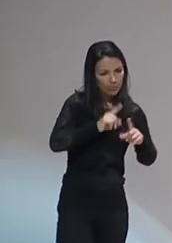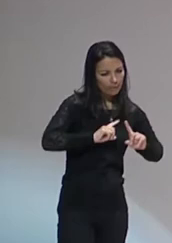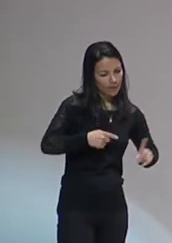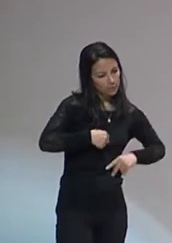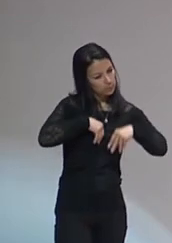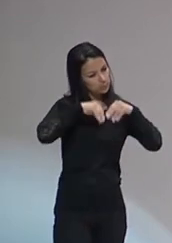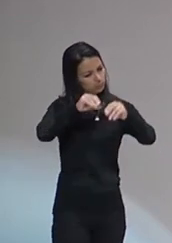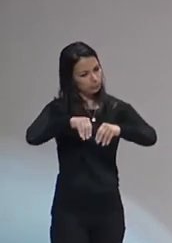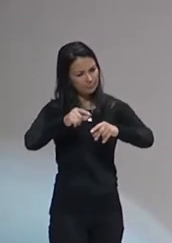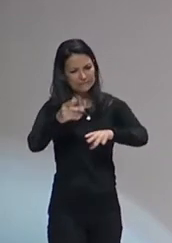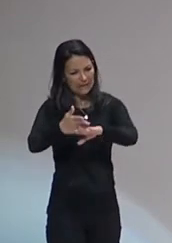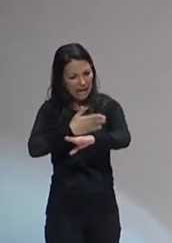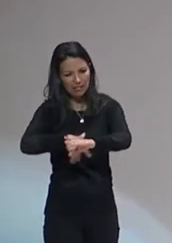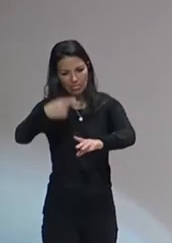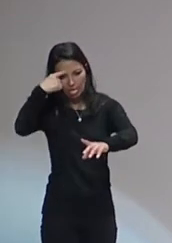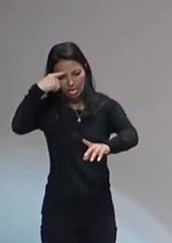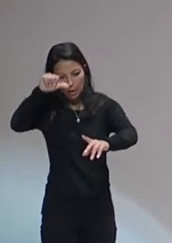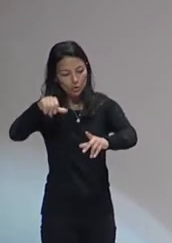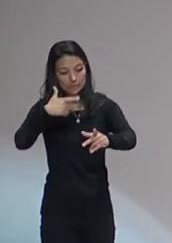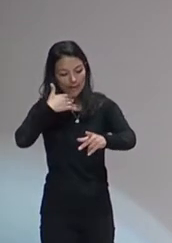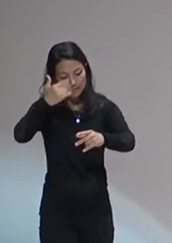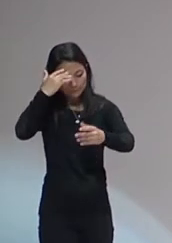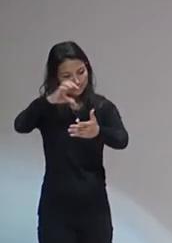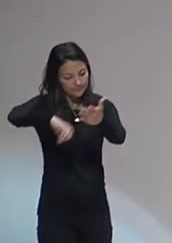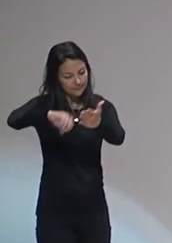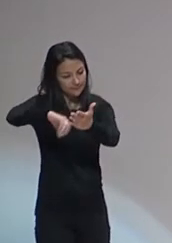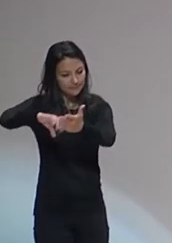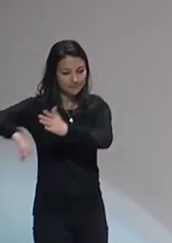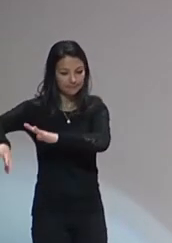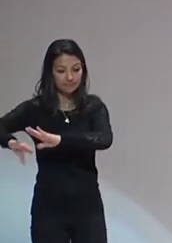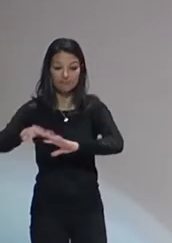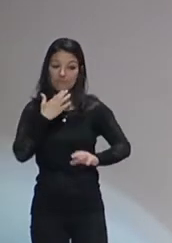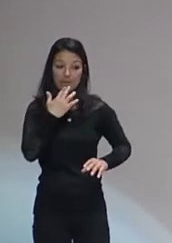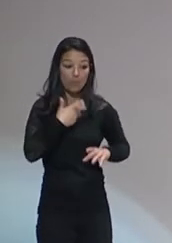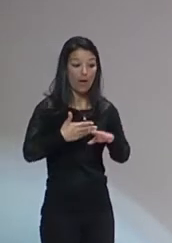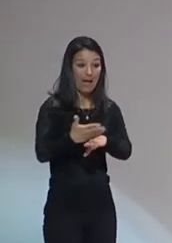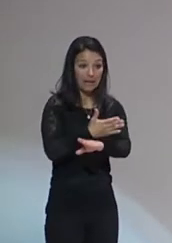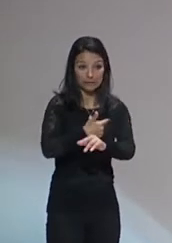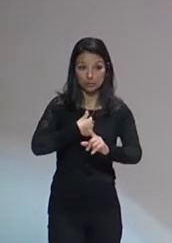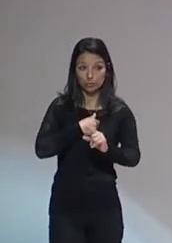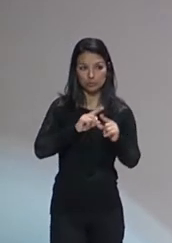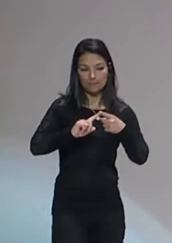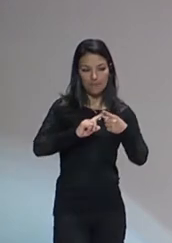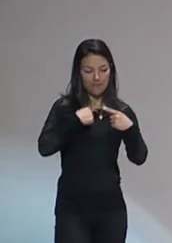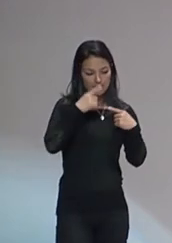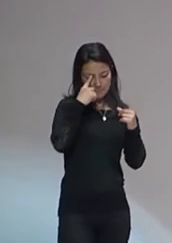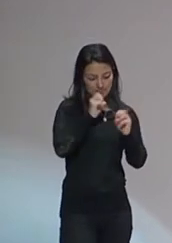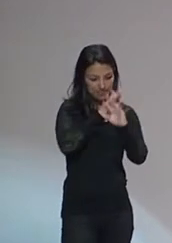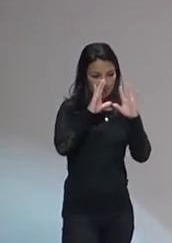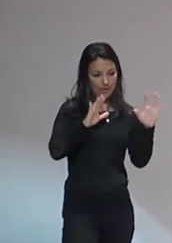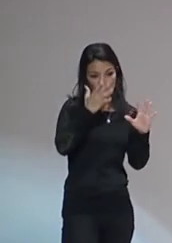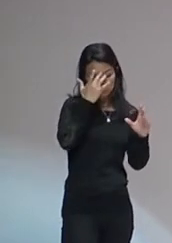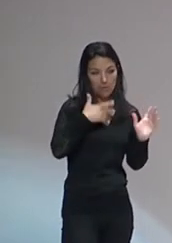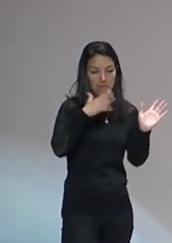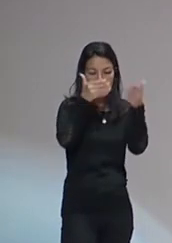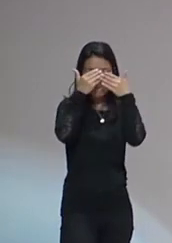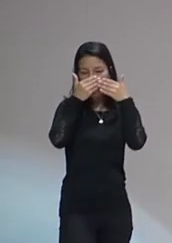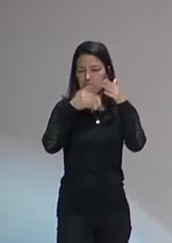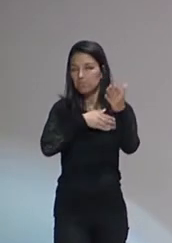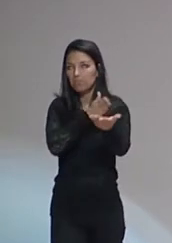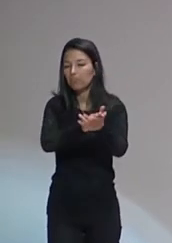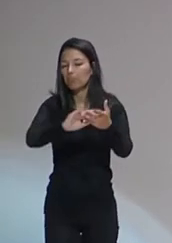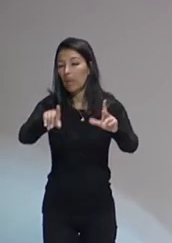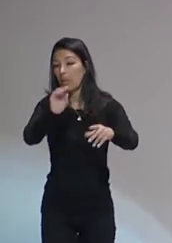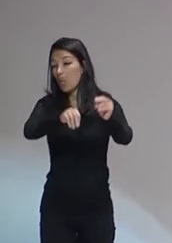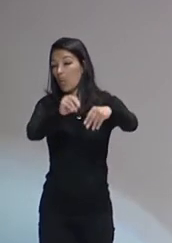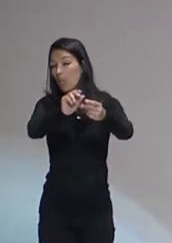que desmontar. Si eso no lo tenemos claro, vamos a ir a las ciegas, tratando de hacer manuales de convivencia, comités de